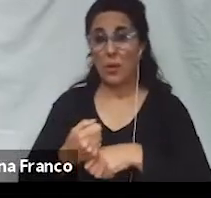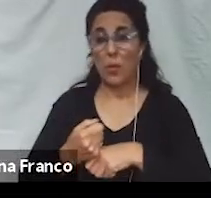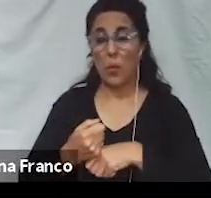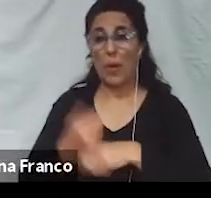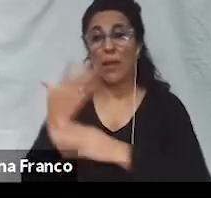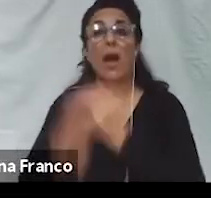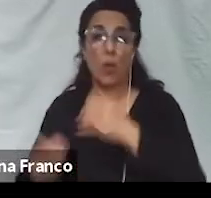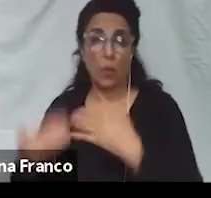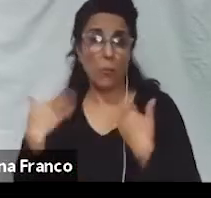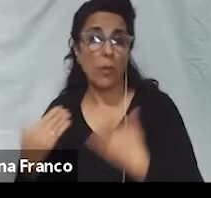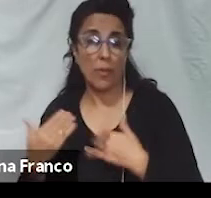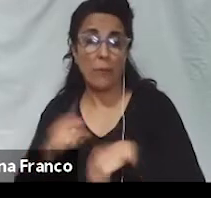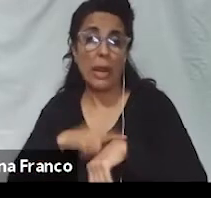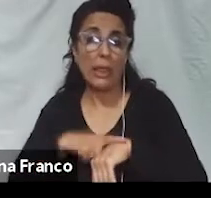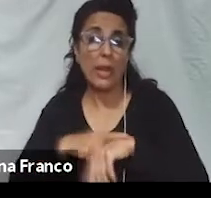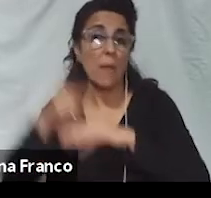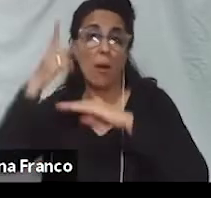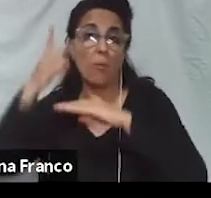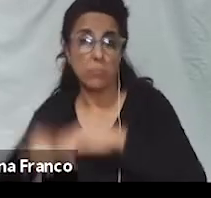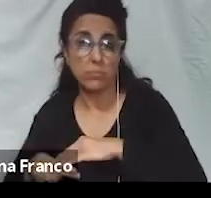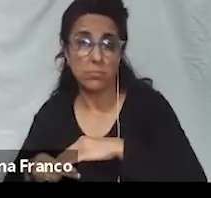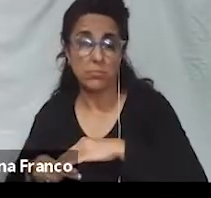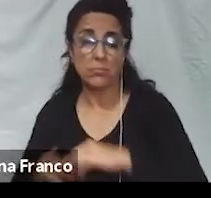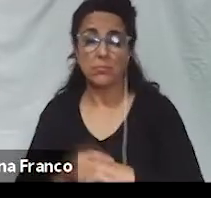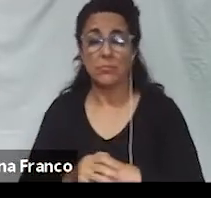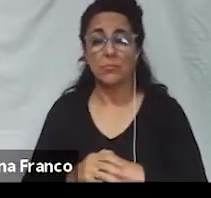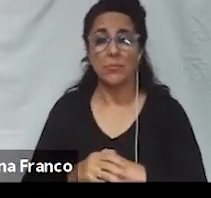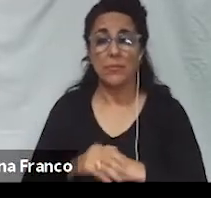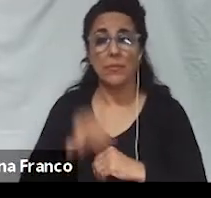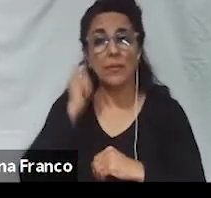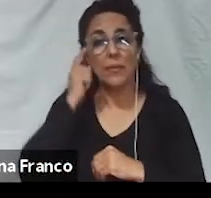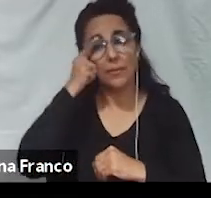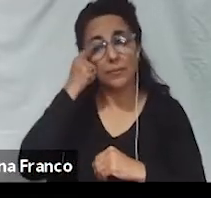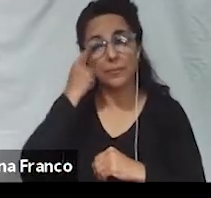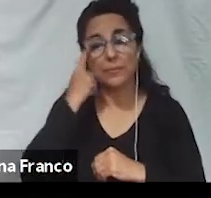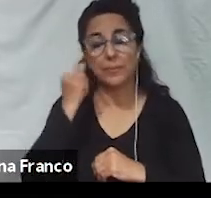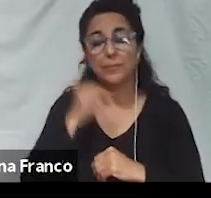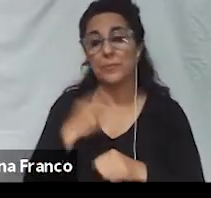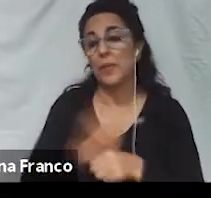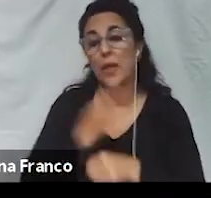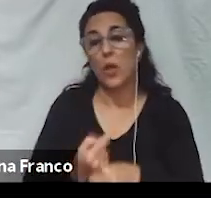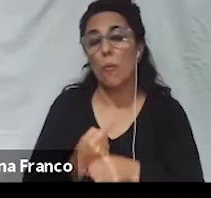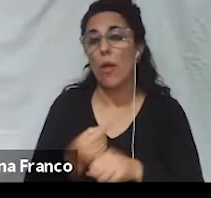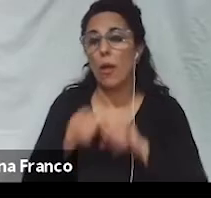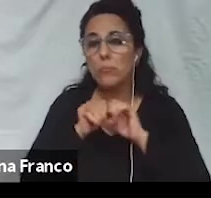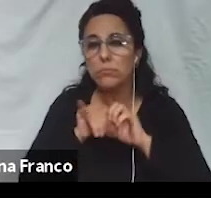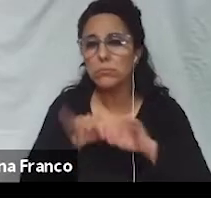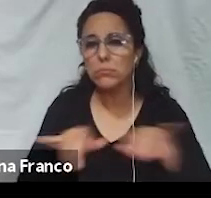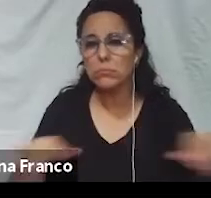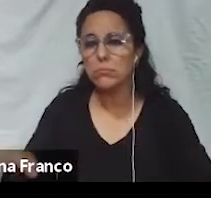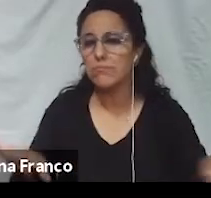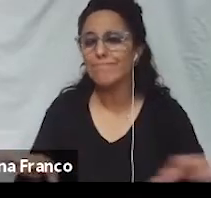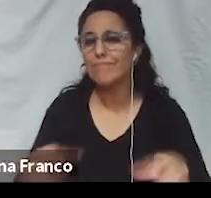puede haber un margen de error, porque puede pasar que el sitio se bloquee, que no pueda hacer un